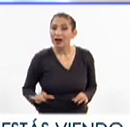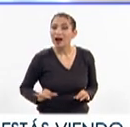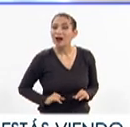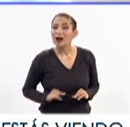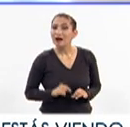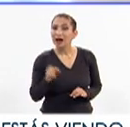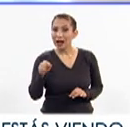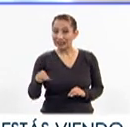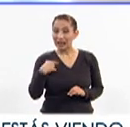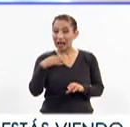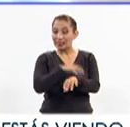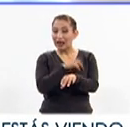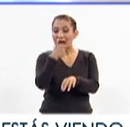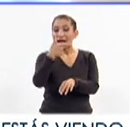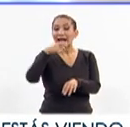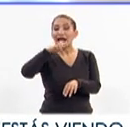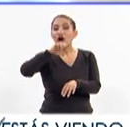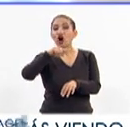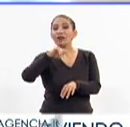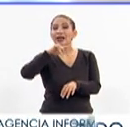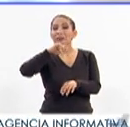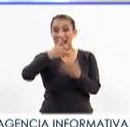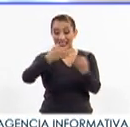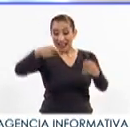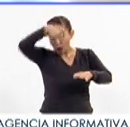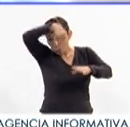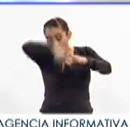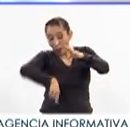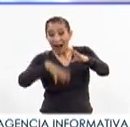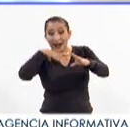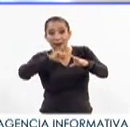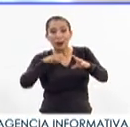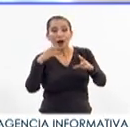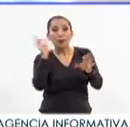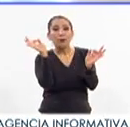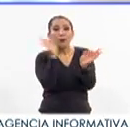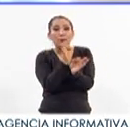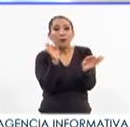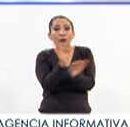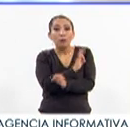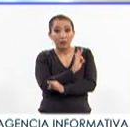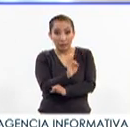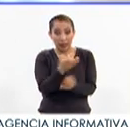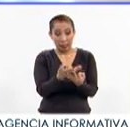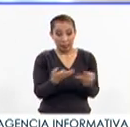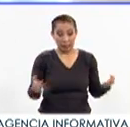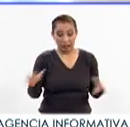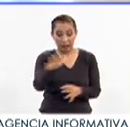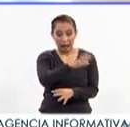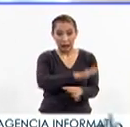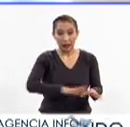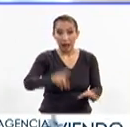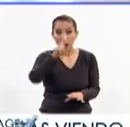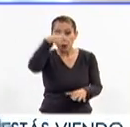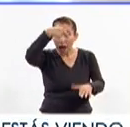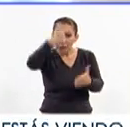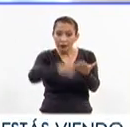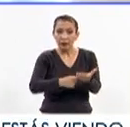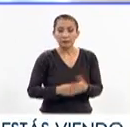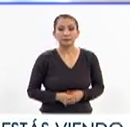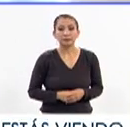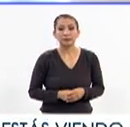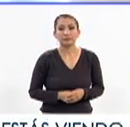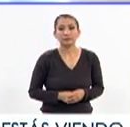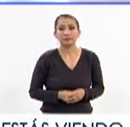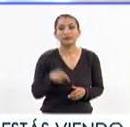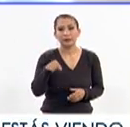que es la energía geotérmica, que puede servir para enfriar cosas. Claro. La mayoría del suelo tiene agua adentro. Muy bien. Y